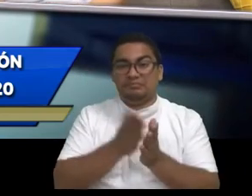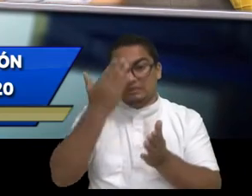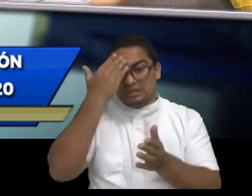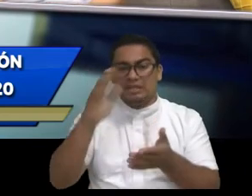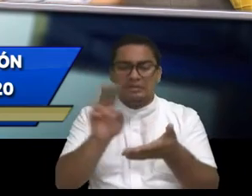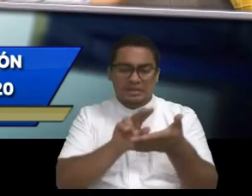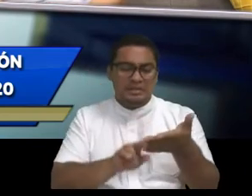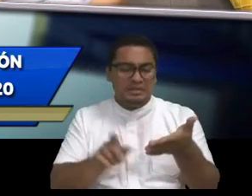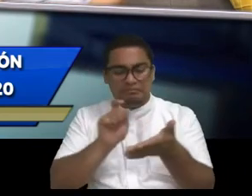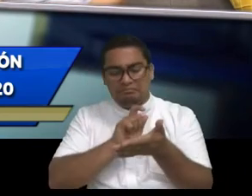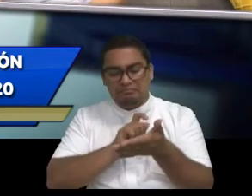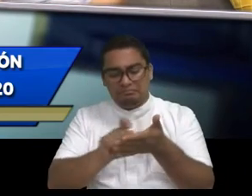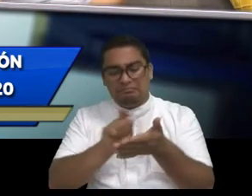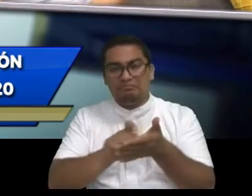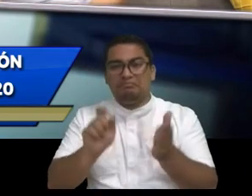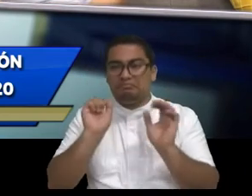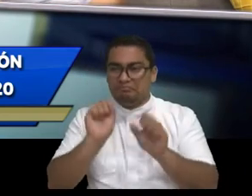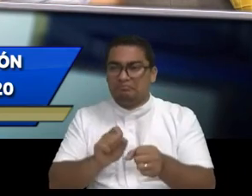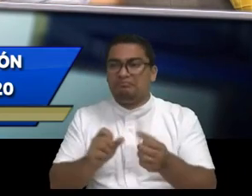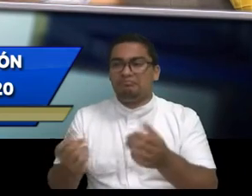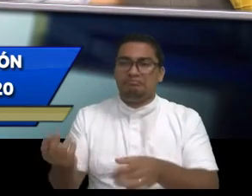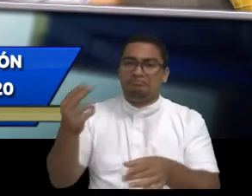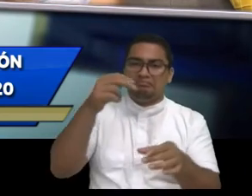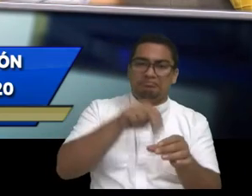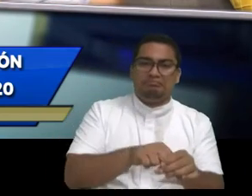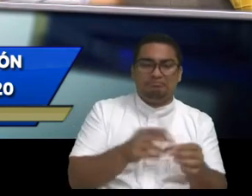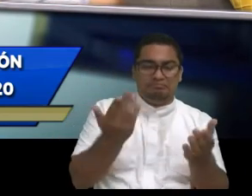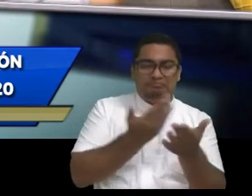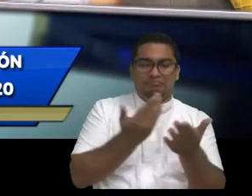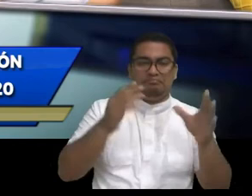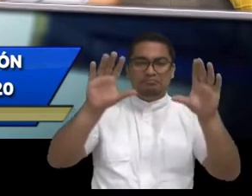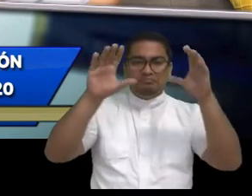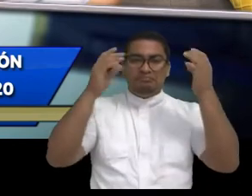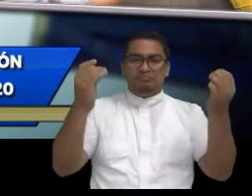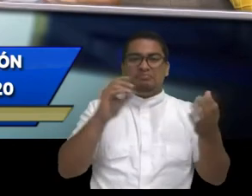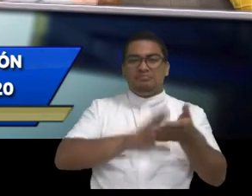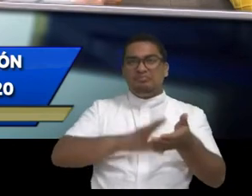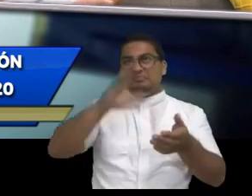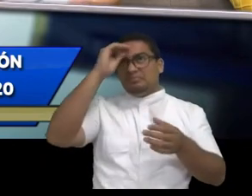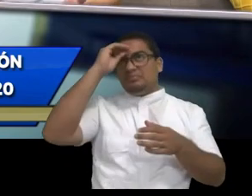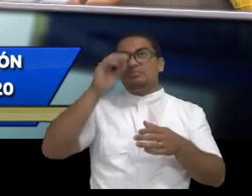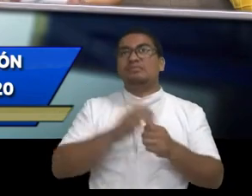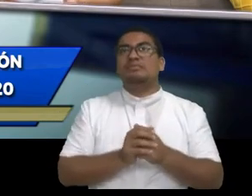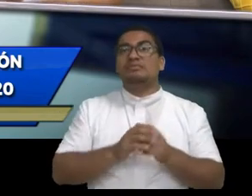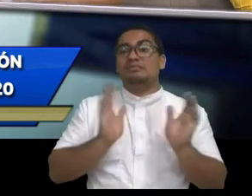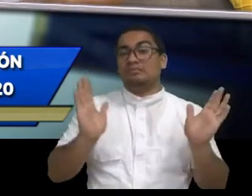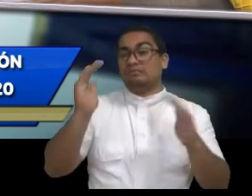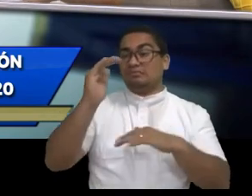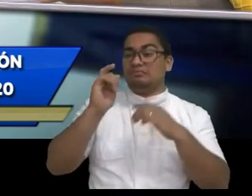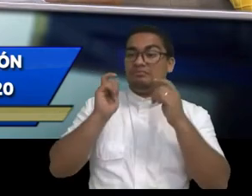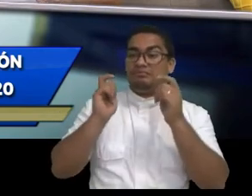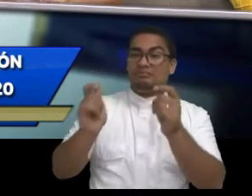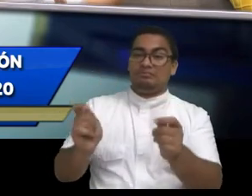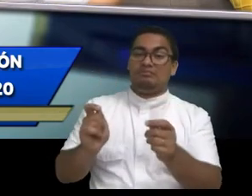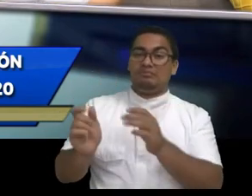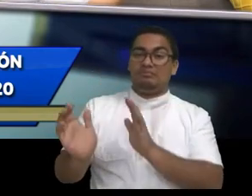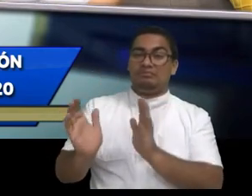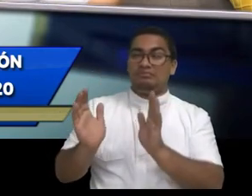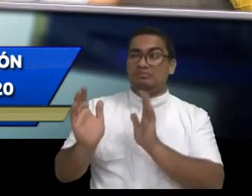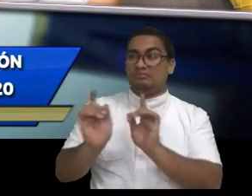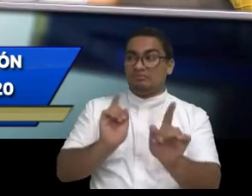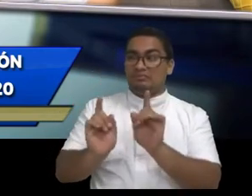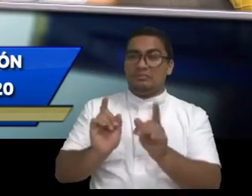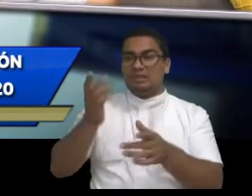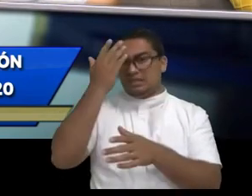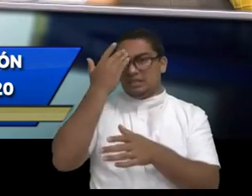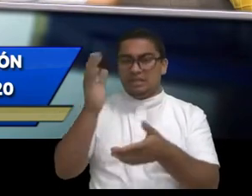optar a aplicar aún a un curso de capacitación y en la certificación de competencias puedes saber leer y escribir al menos